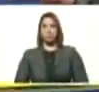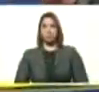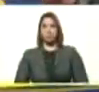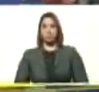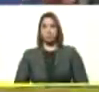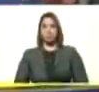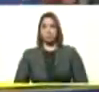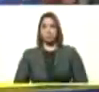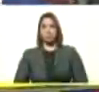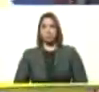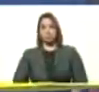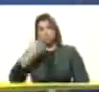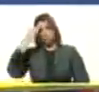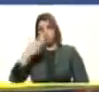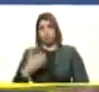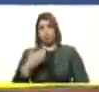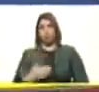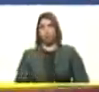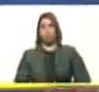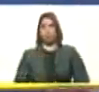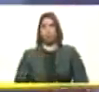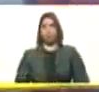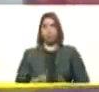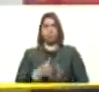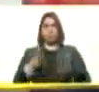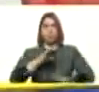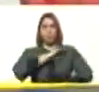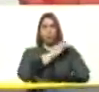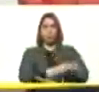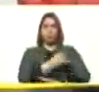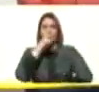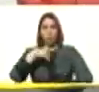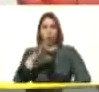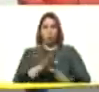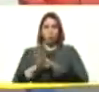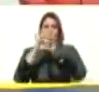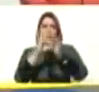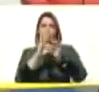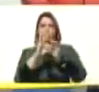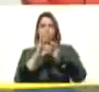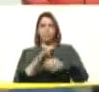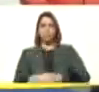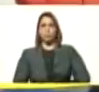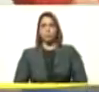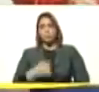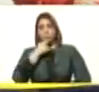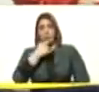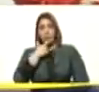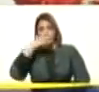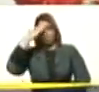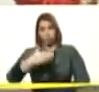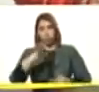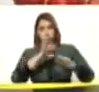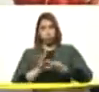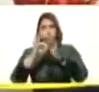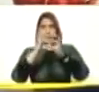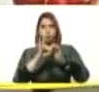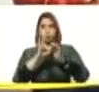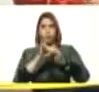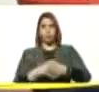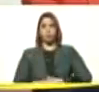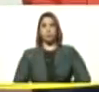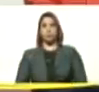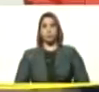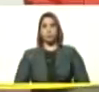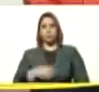La milicia como gran fuerza del pueblo. Hermosa milicia.